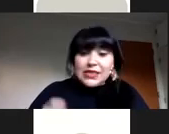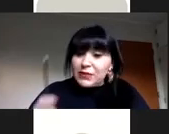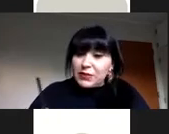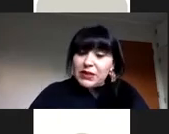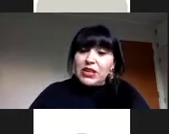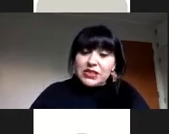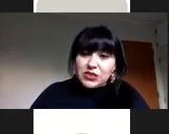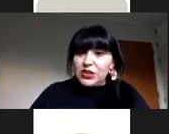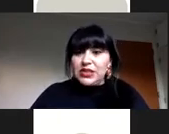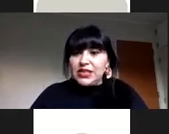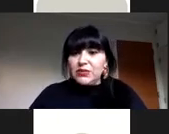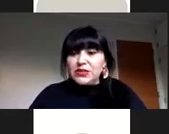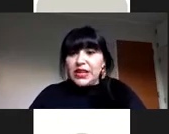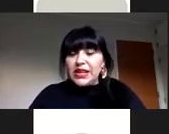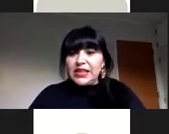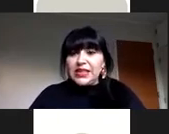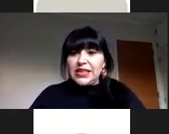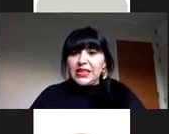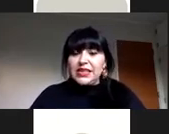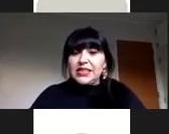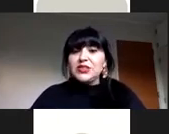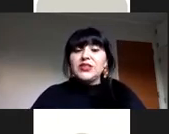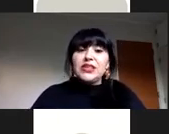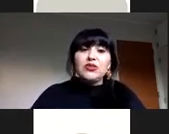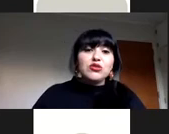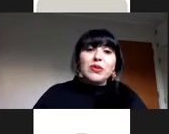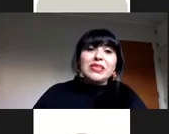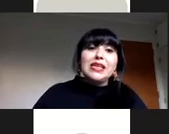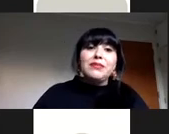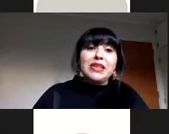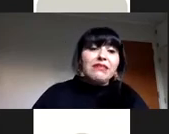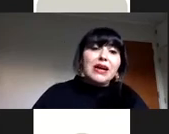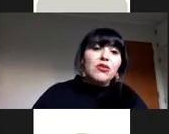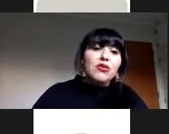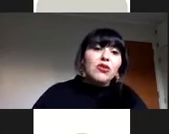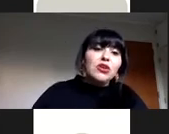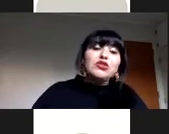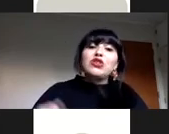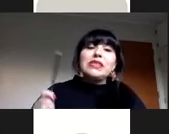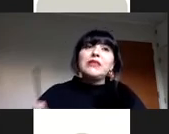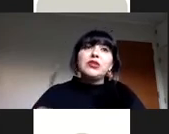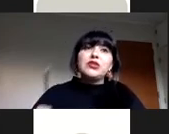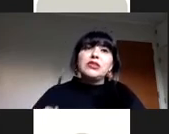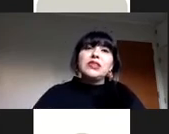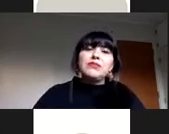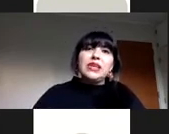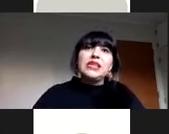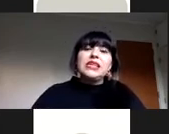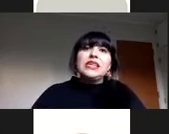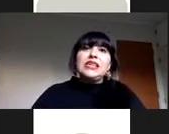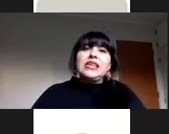Y también me llamó la atención, y quiero mencionarles que dentro del consumo de pastillas también hablamos, no solamente de depresores, sino que